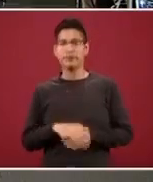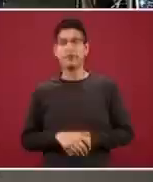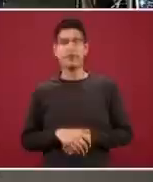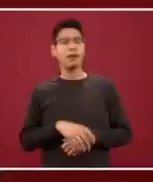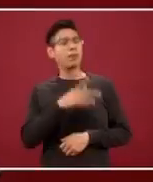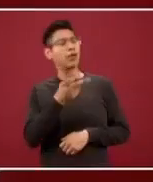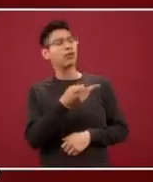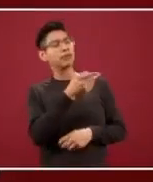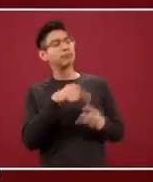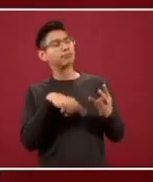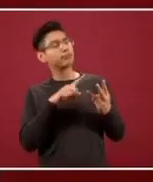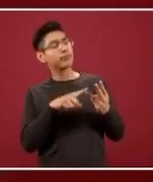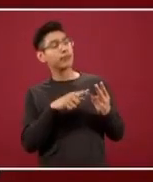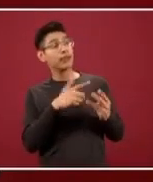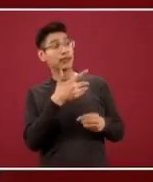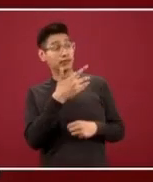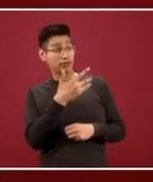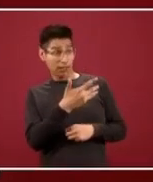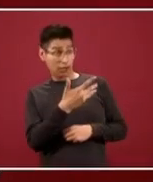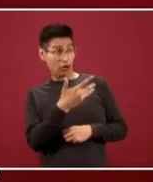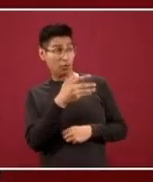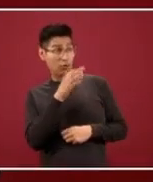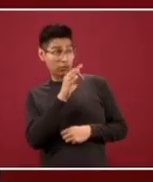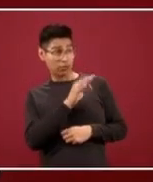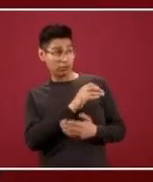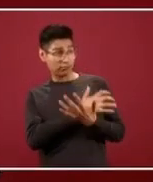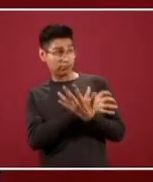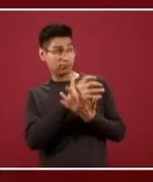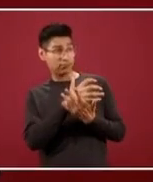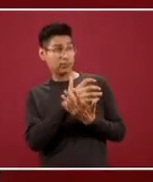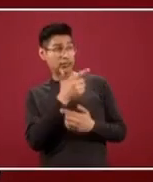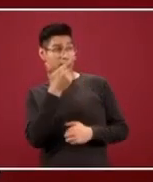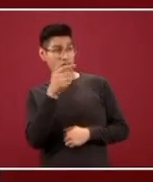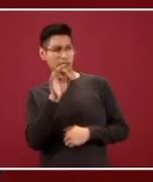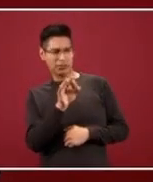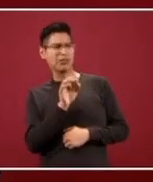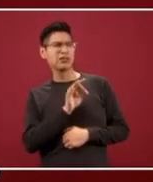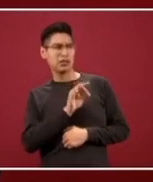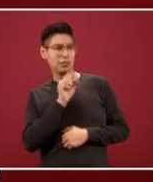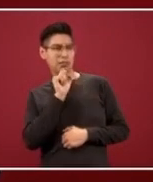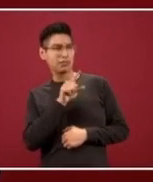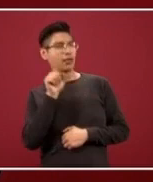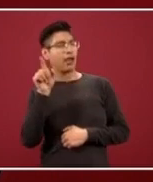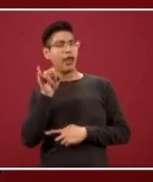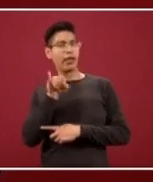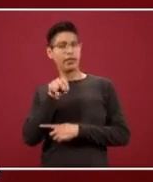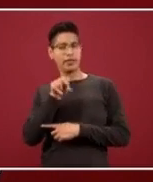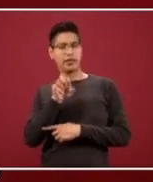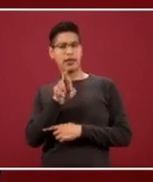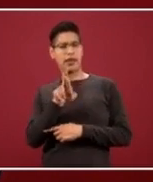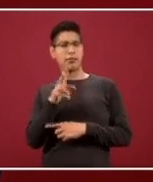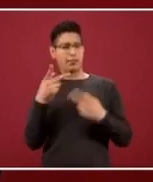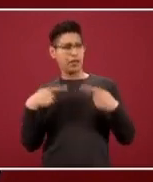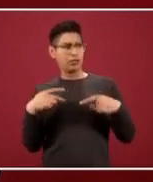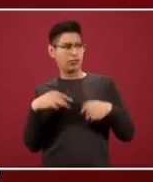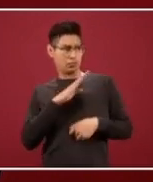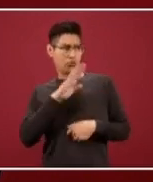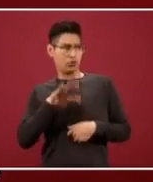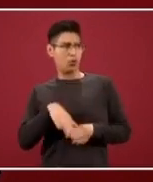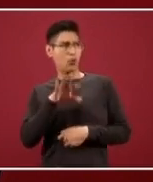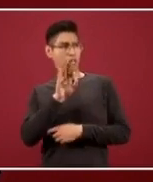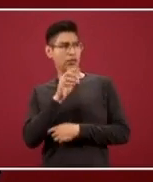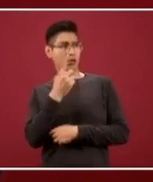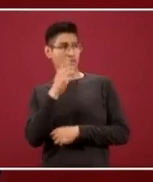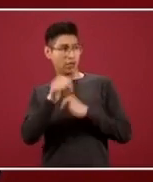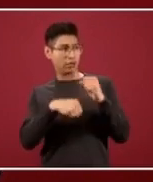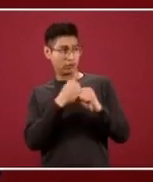7% que lo dijo la representación de la OPS y del caso de INER, la persona que murió de 41 años, si ya sabemos